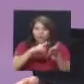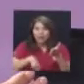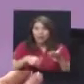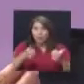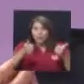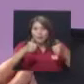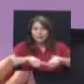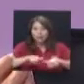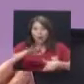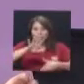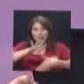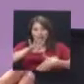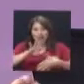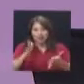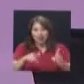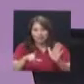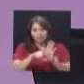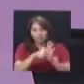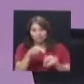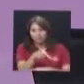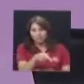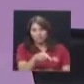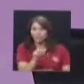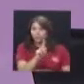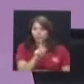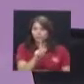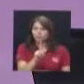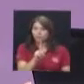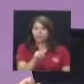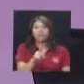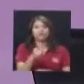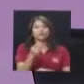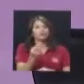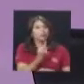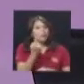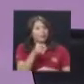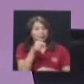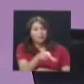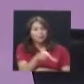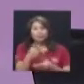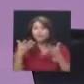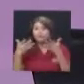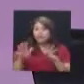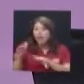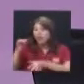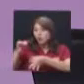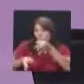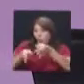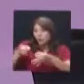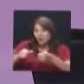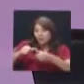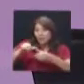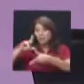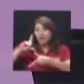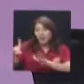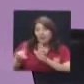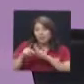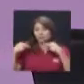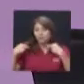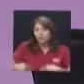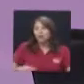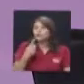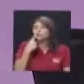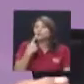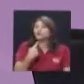la corte nos ha dicho a la corte interamericana de derechos humanos nos dijo